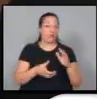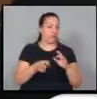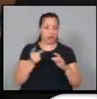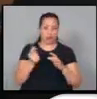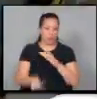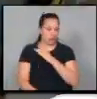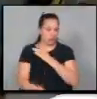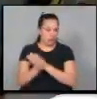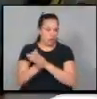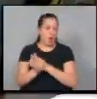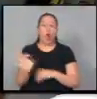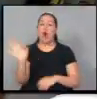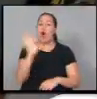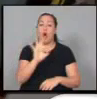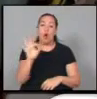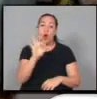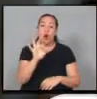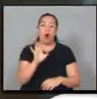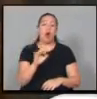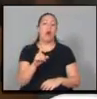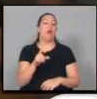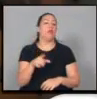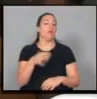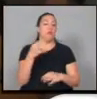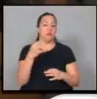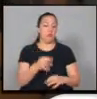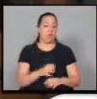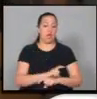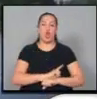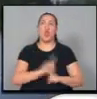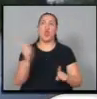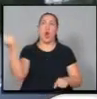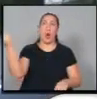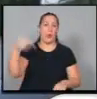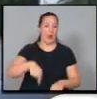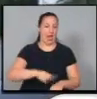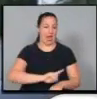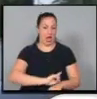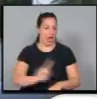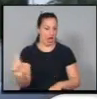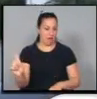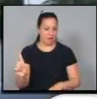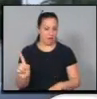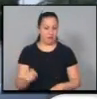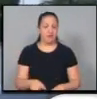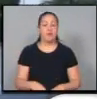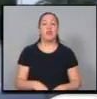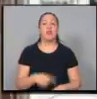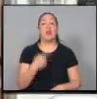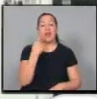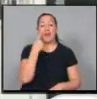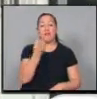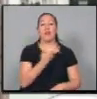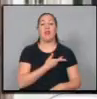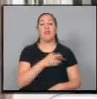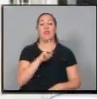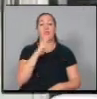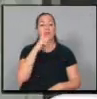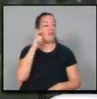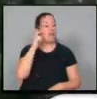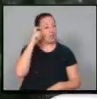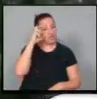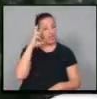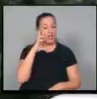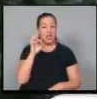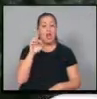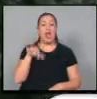o directamente, y lo más importante, directamente ni ingresen. Vamos a escuchar a Frigerio. La Argentina es un